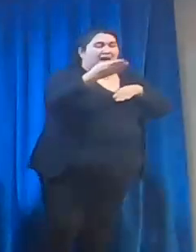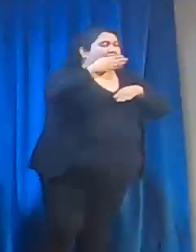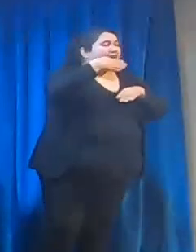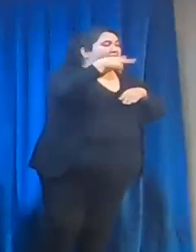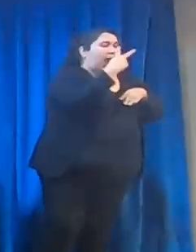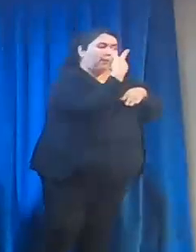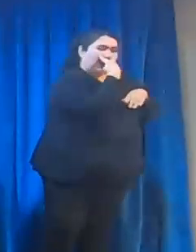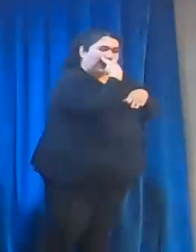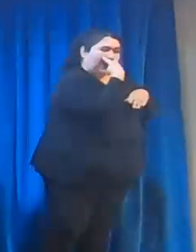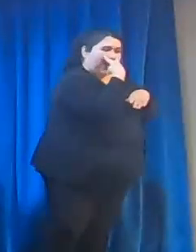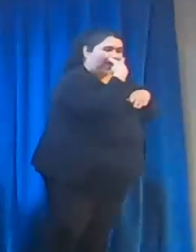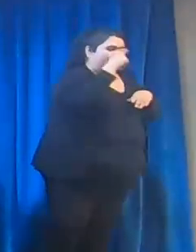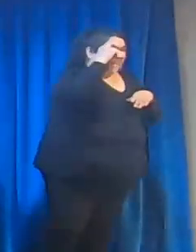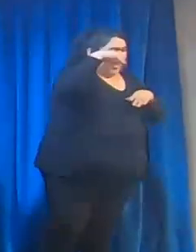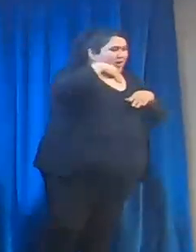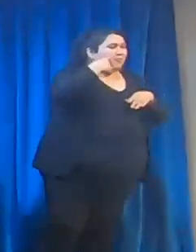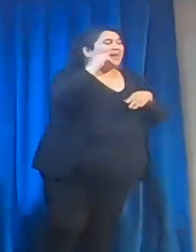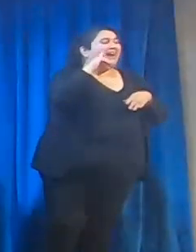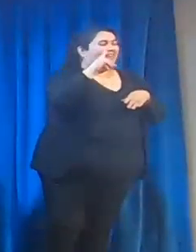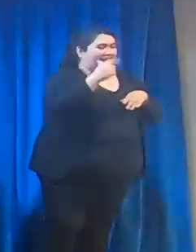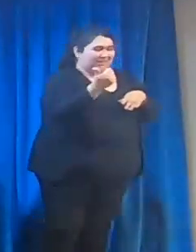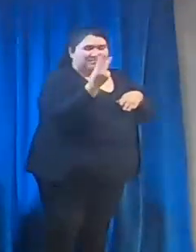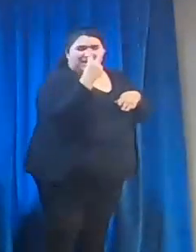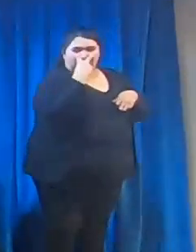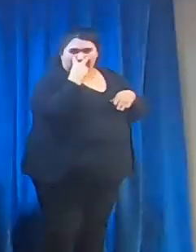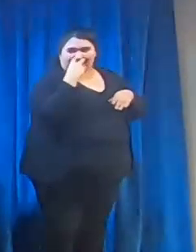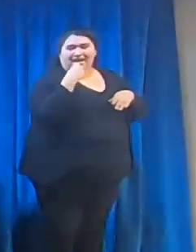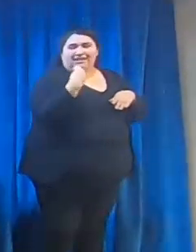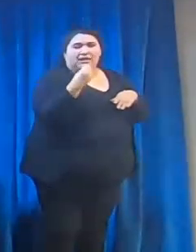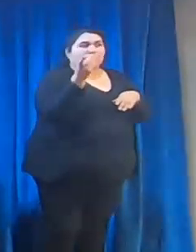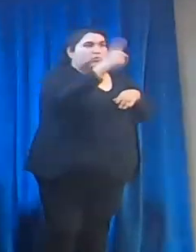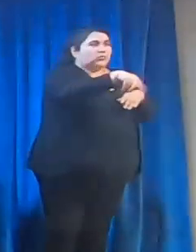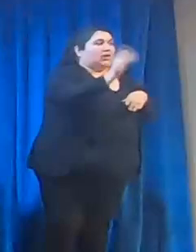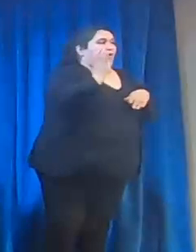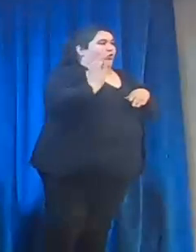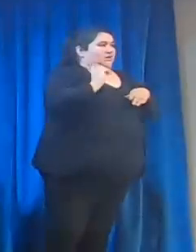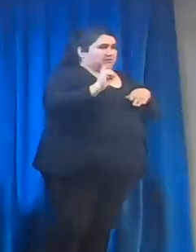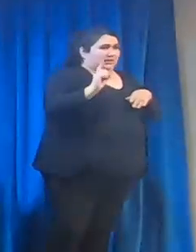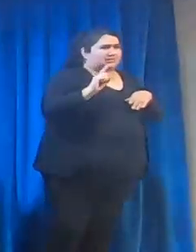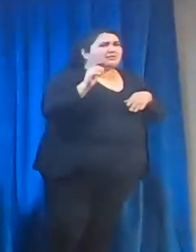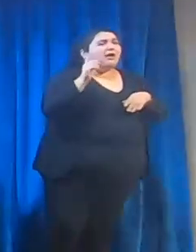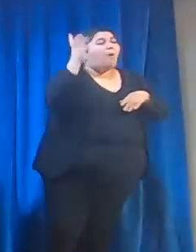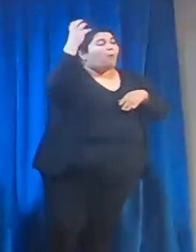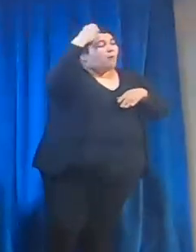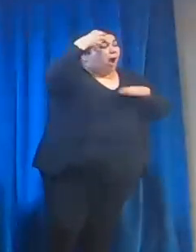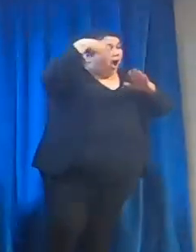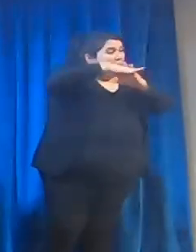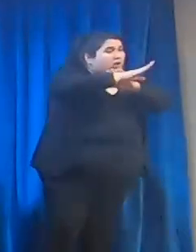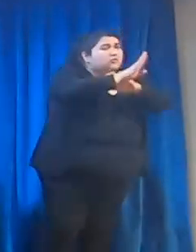¿Emilia Marnes? Sí, Marnes. Hay un meme, no se asusten si en las escuelas ven, en los baños...